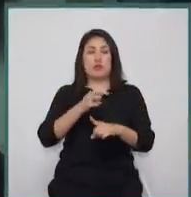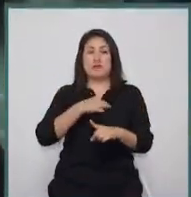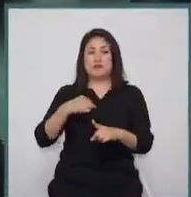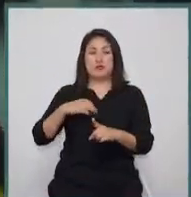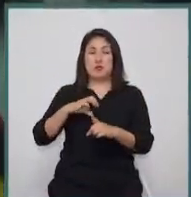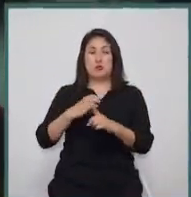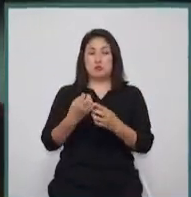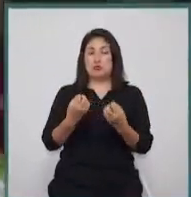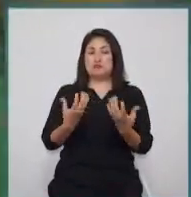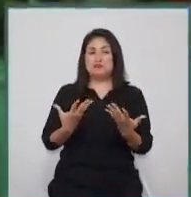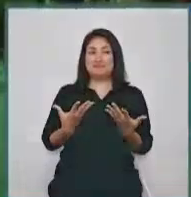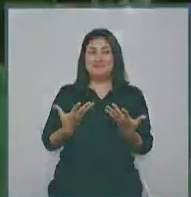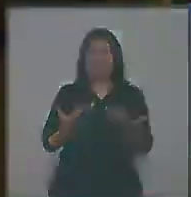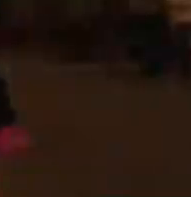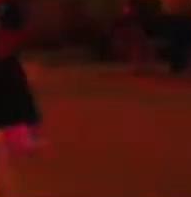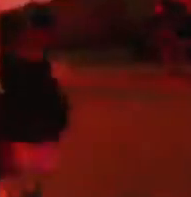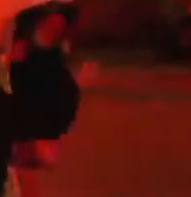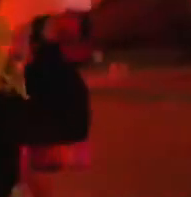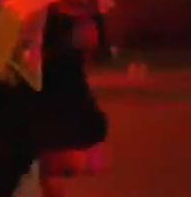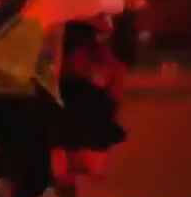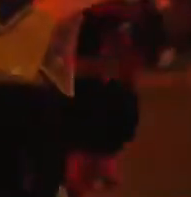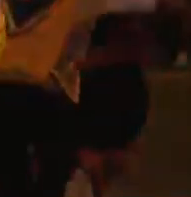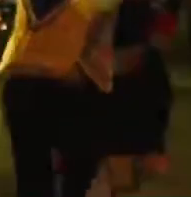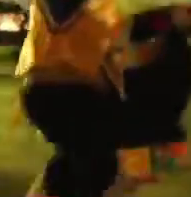en el Ministerio de Cultura, ¿no?